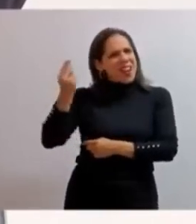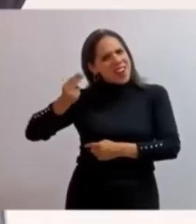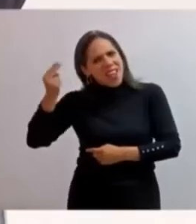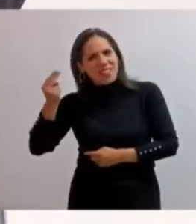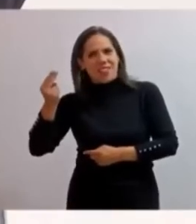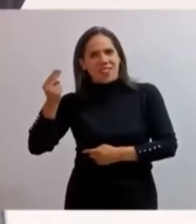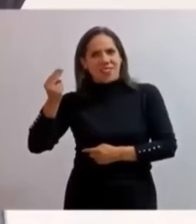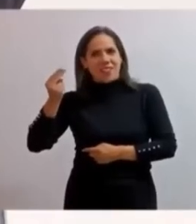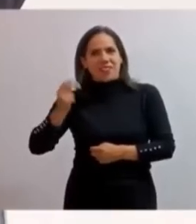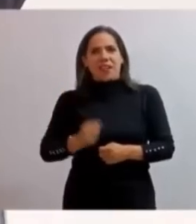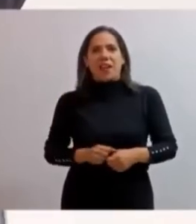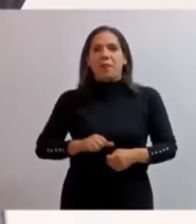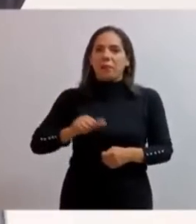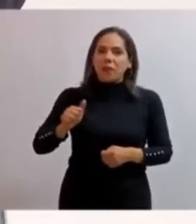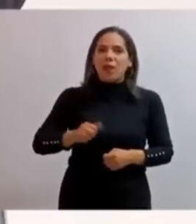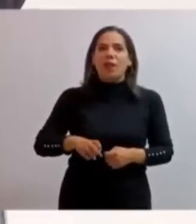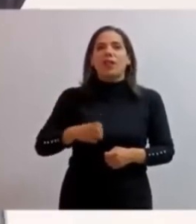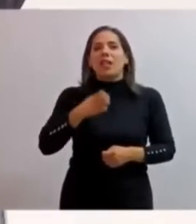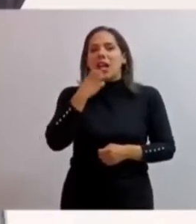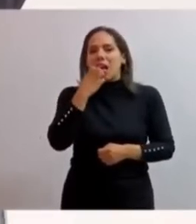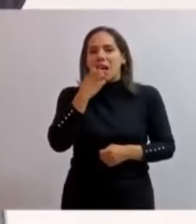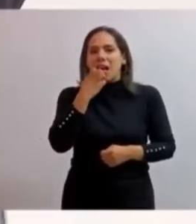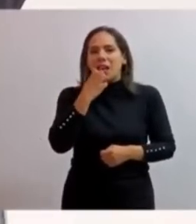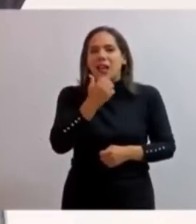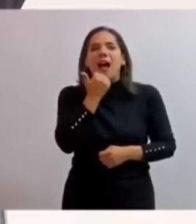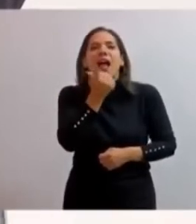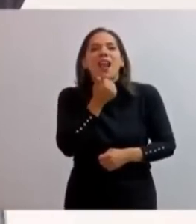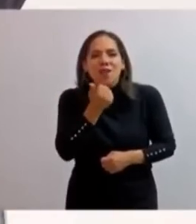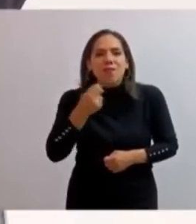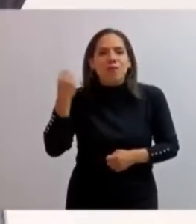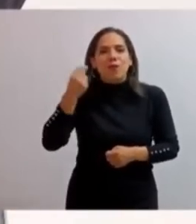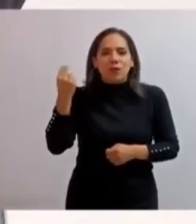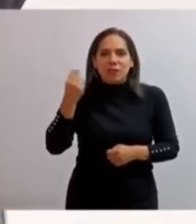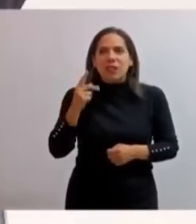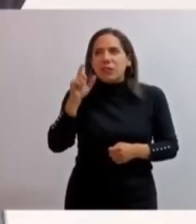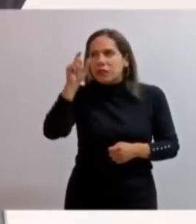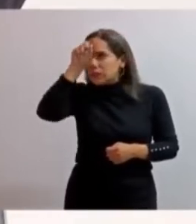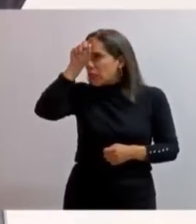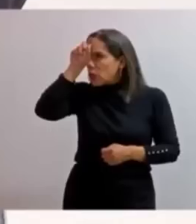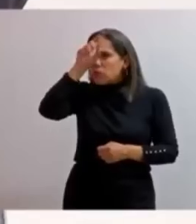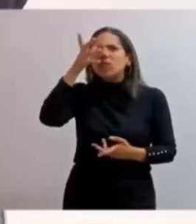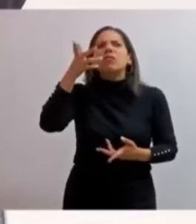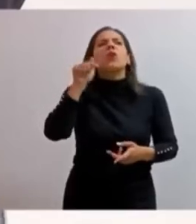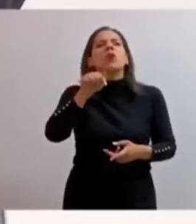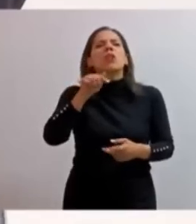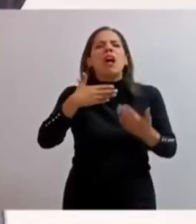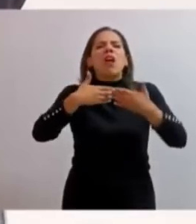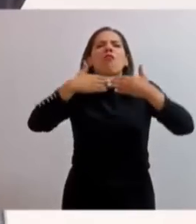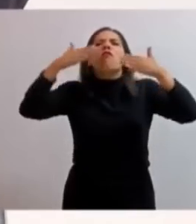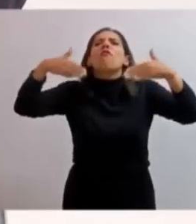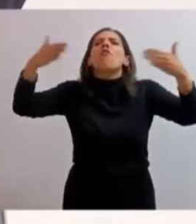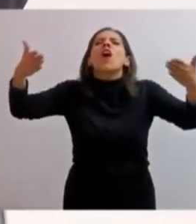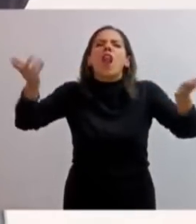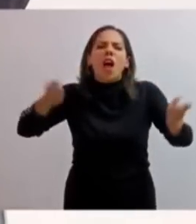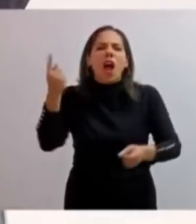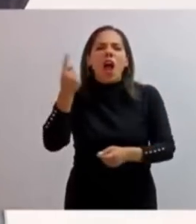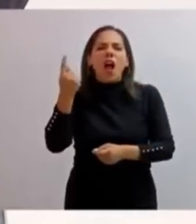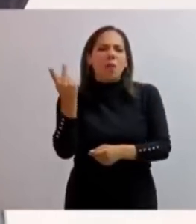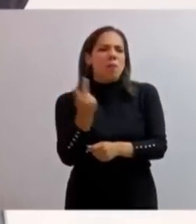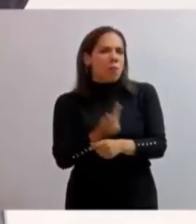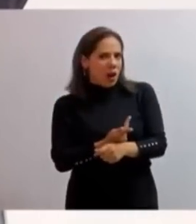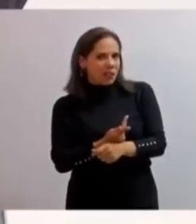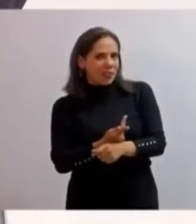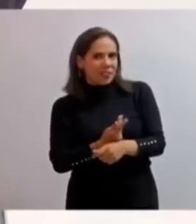estudiantes deben cuestionar lo que ocurre fuera de esas bardas y participar desde su salón, si se